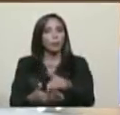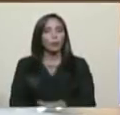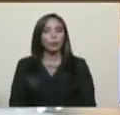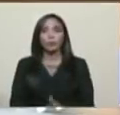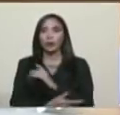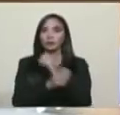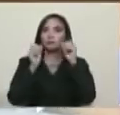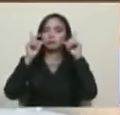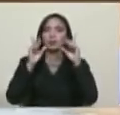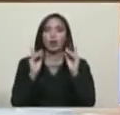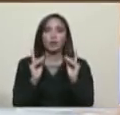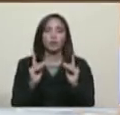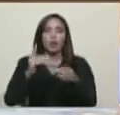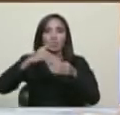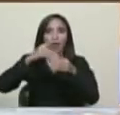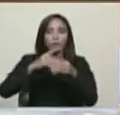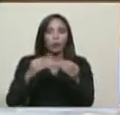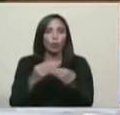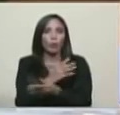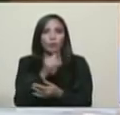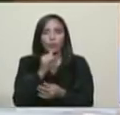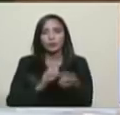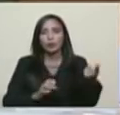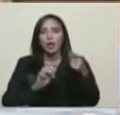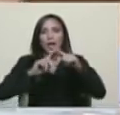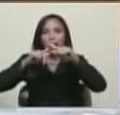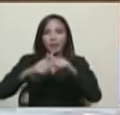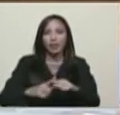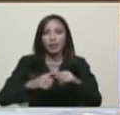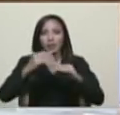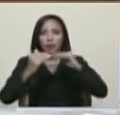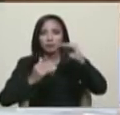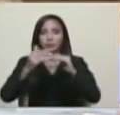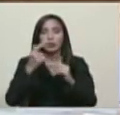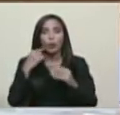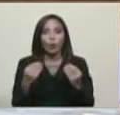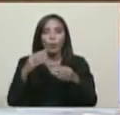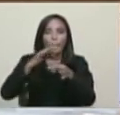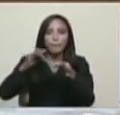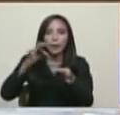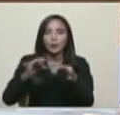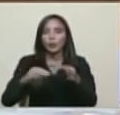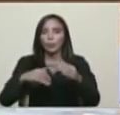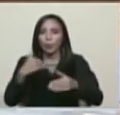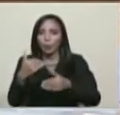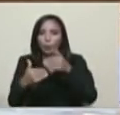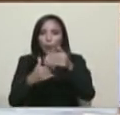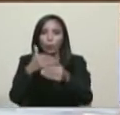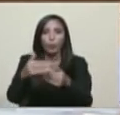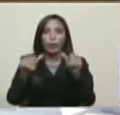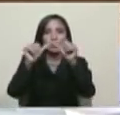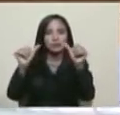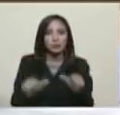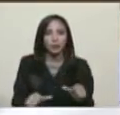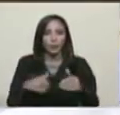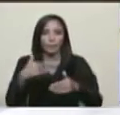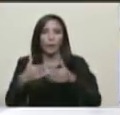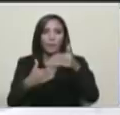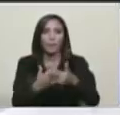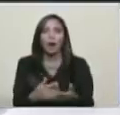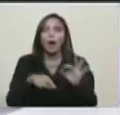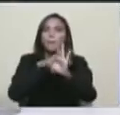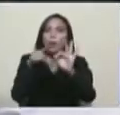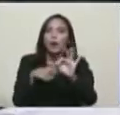precisos de como el petró empieza a construir su ecosistema su ecosistema a todo nivel el petró a la moneda